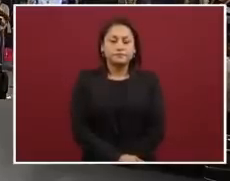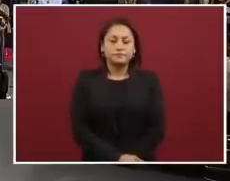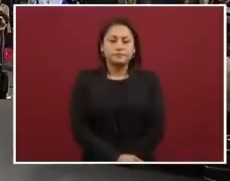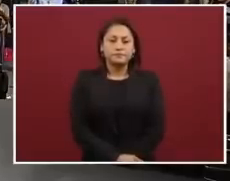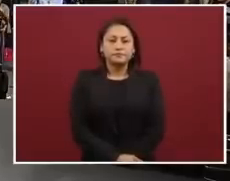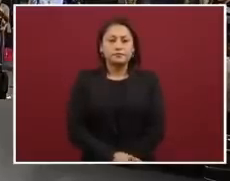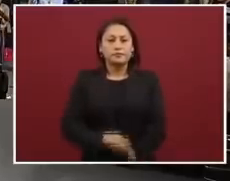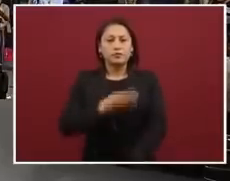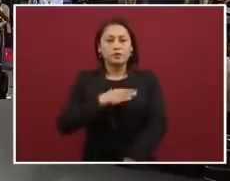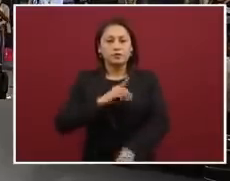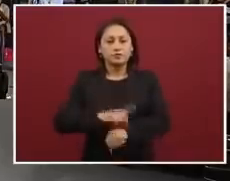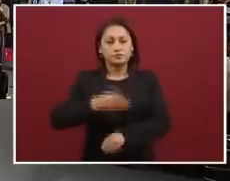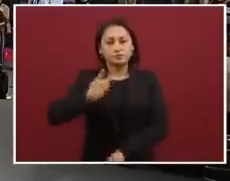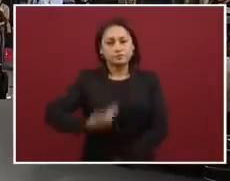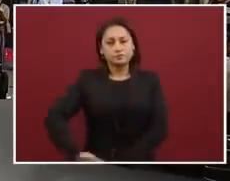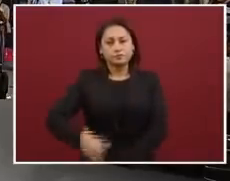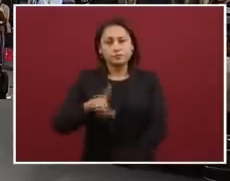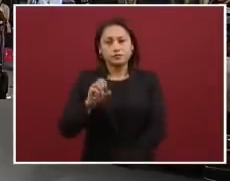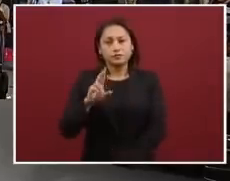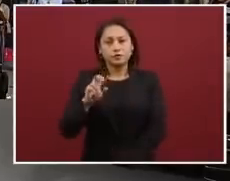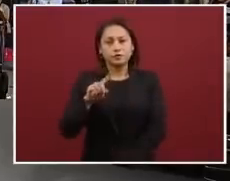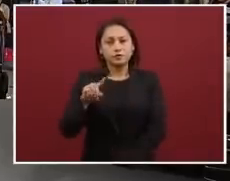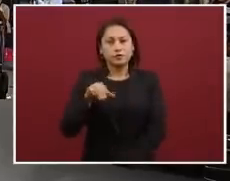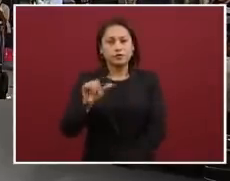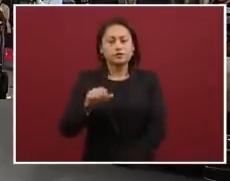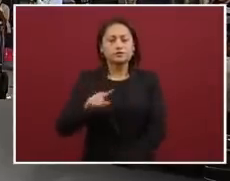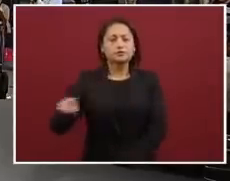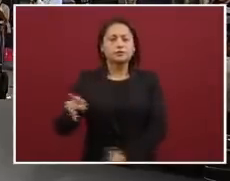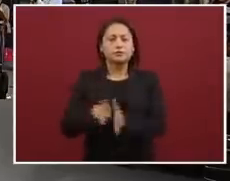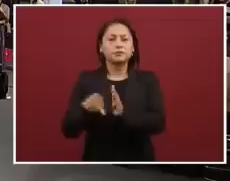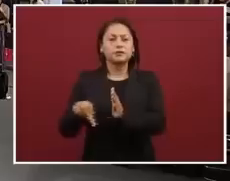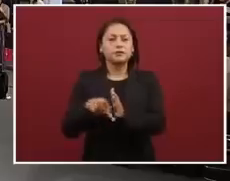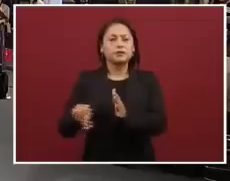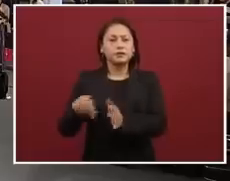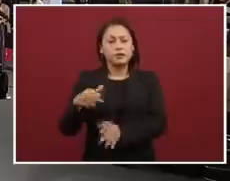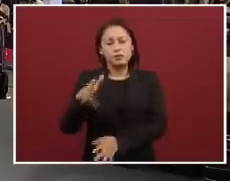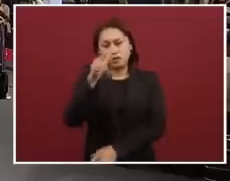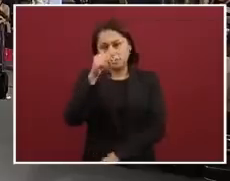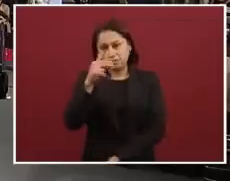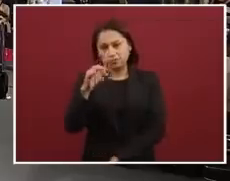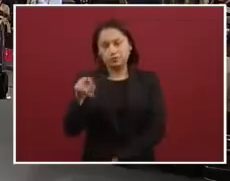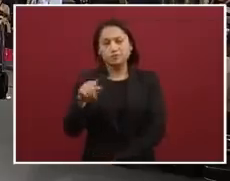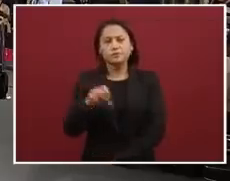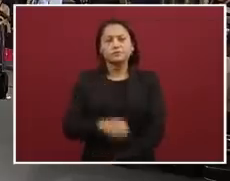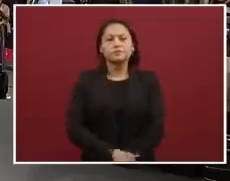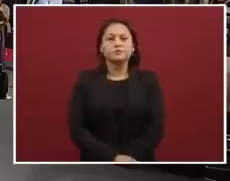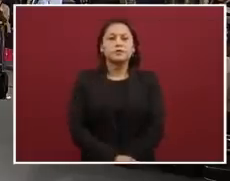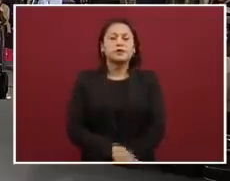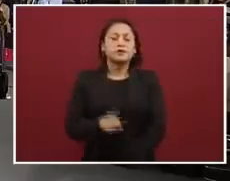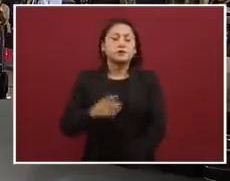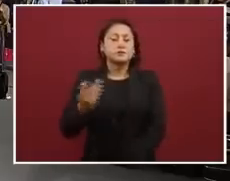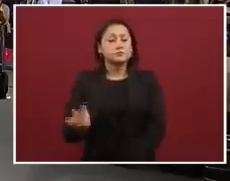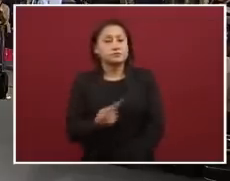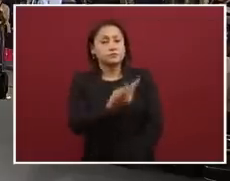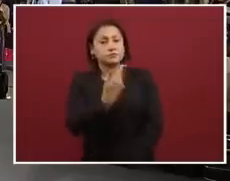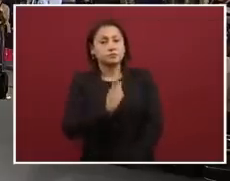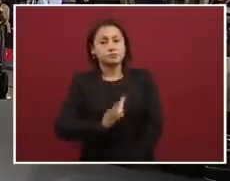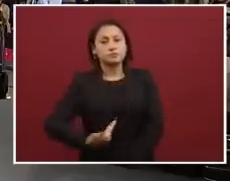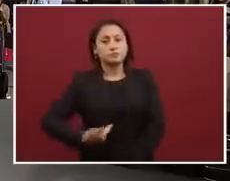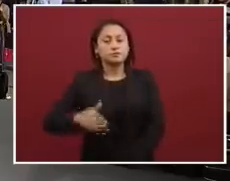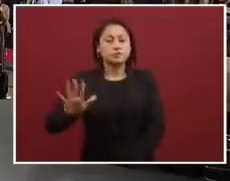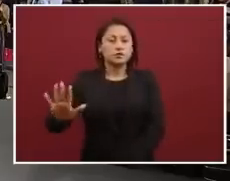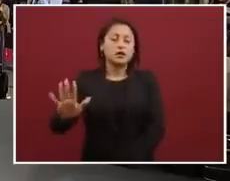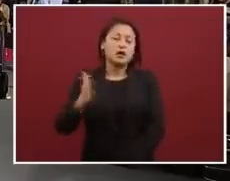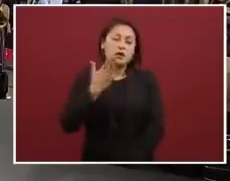Buenos días. Soy Lorenza Cigala, de Periódico Expreso de Hermosillo. Mi pregunta es para el señor presidente. En Sonora se ha recrudecido